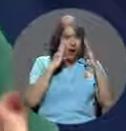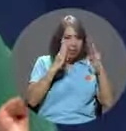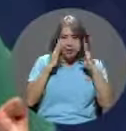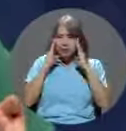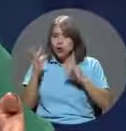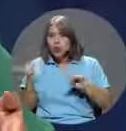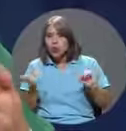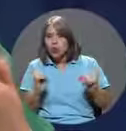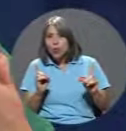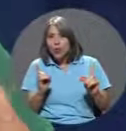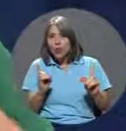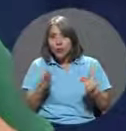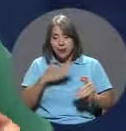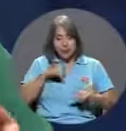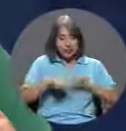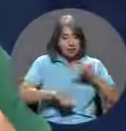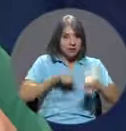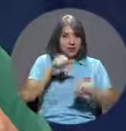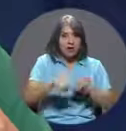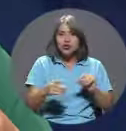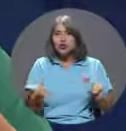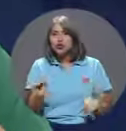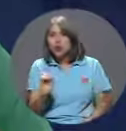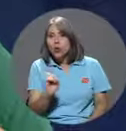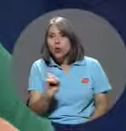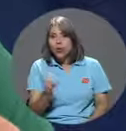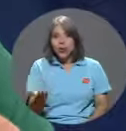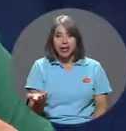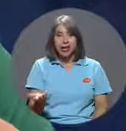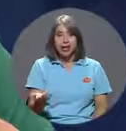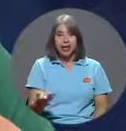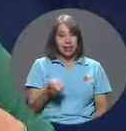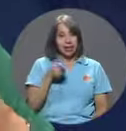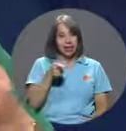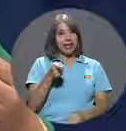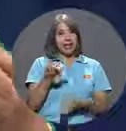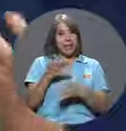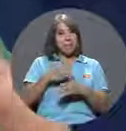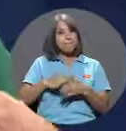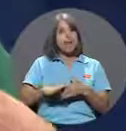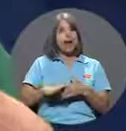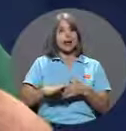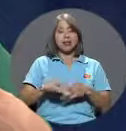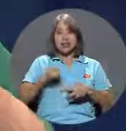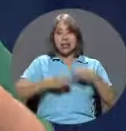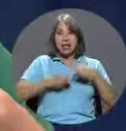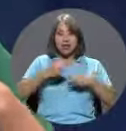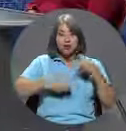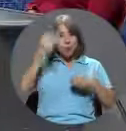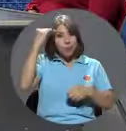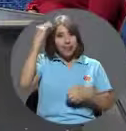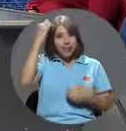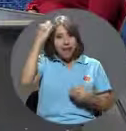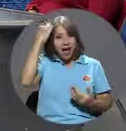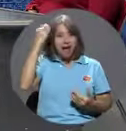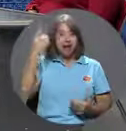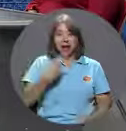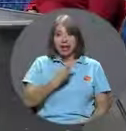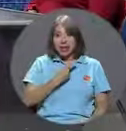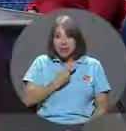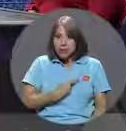mi atención, hacia dónde pongo mis esfuerzos, ¿verdad? Y esta parte del trastorno